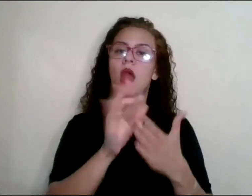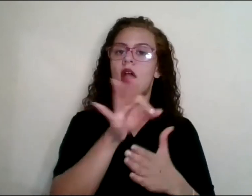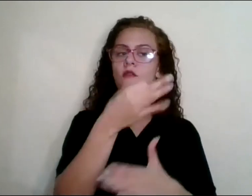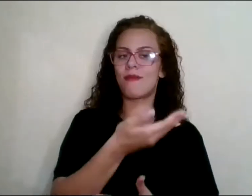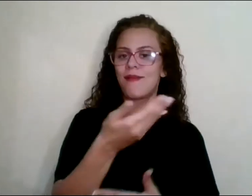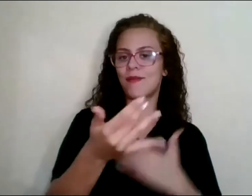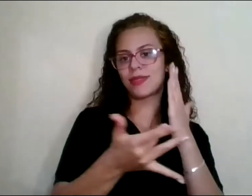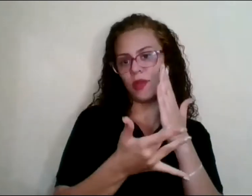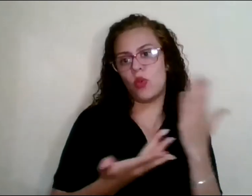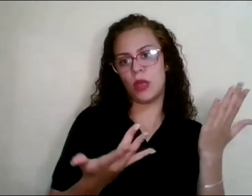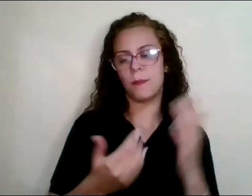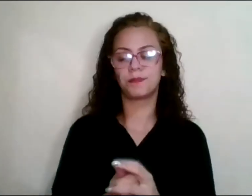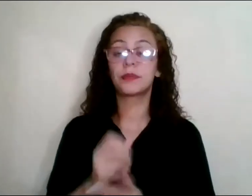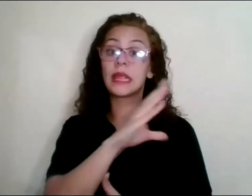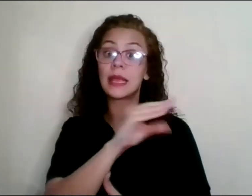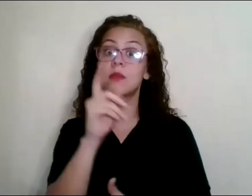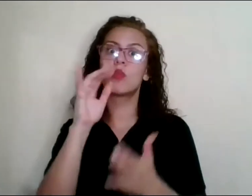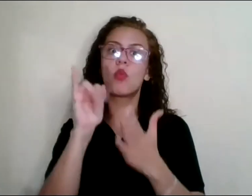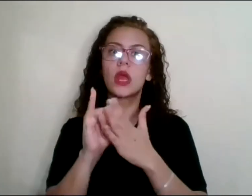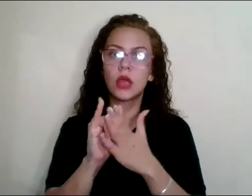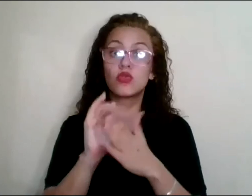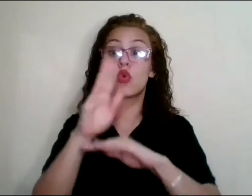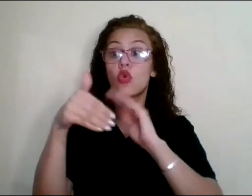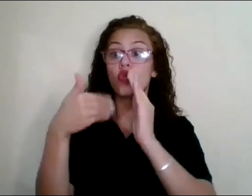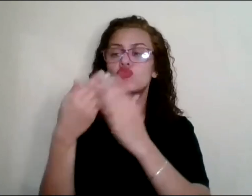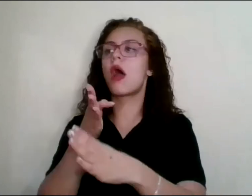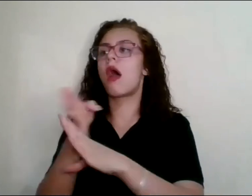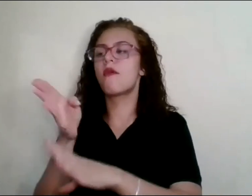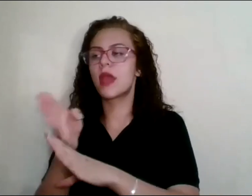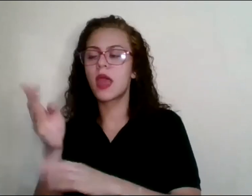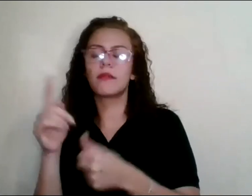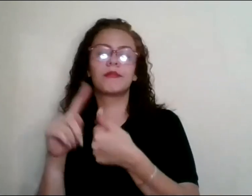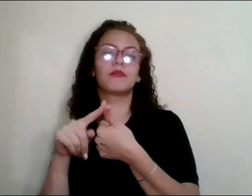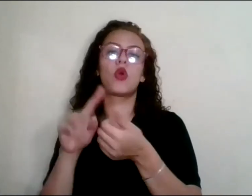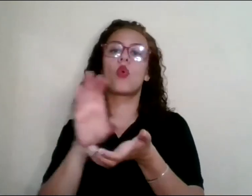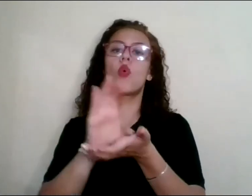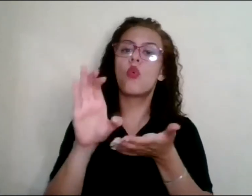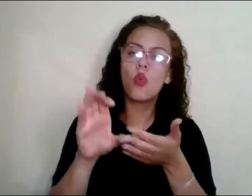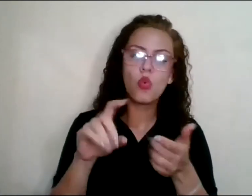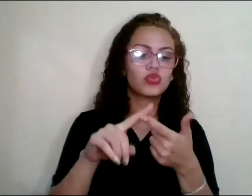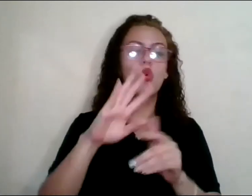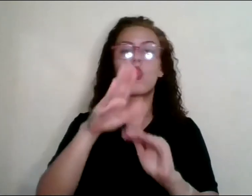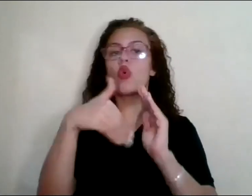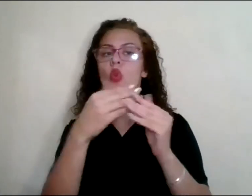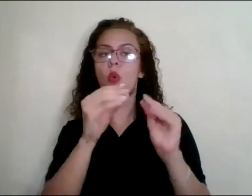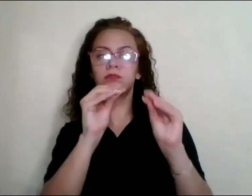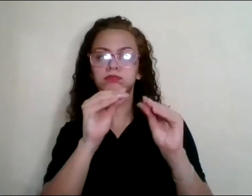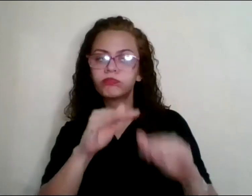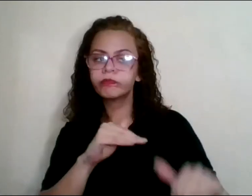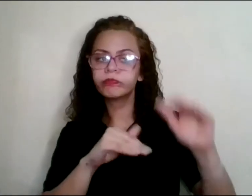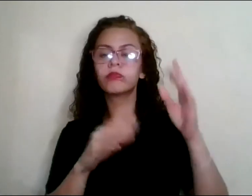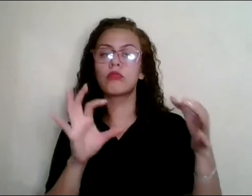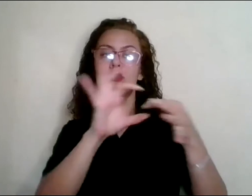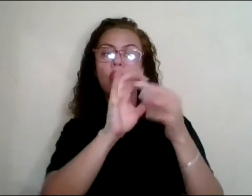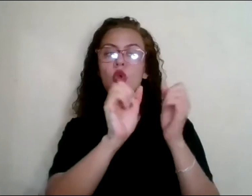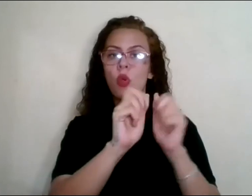tecnológicas. Y por eso, pues, todas las carreras, los cursos, toda la formación relacionada con el área de